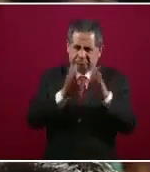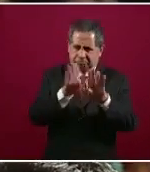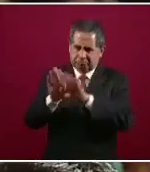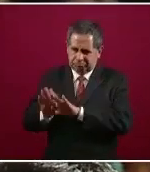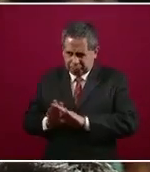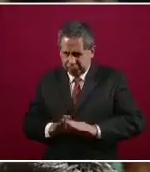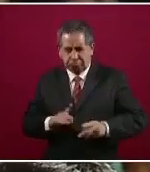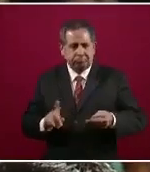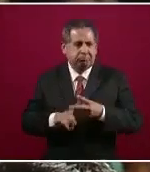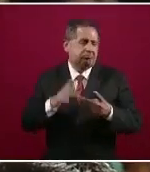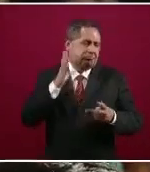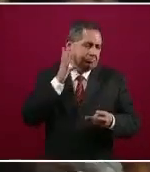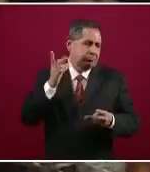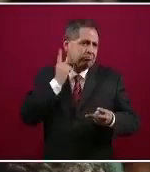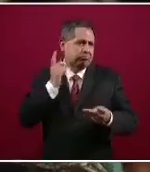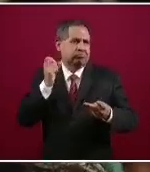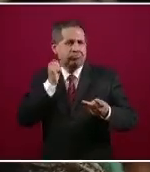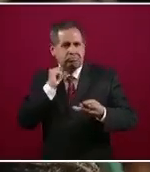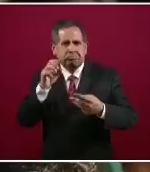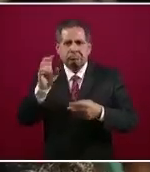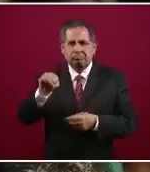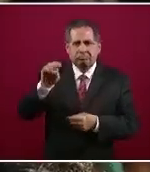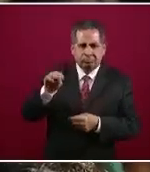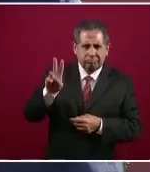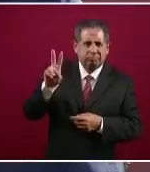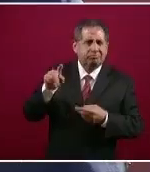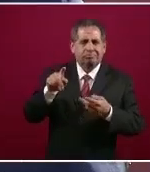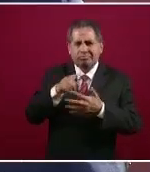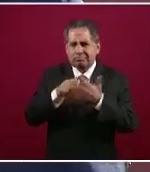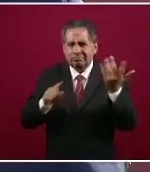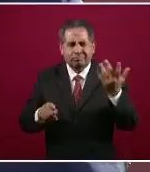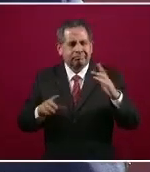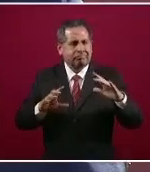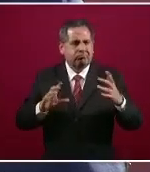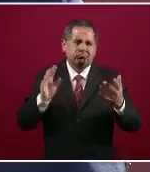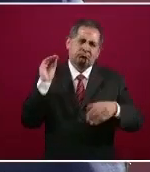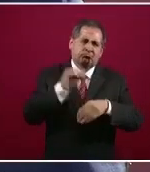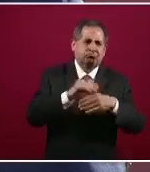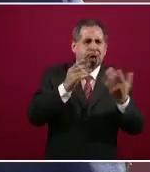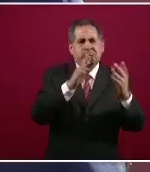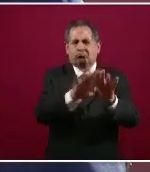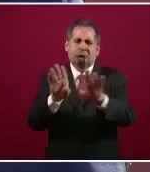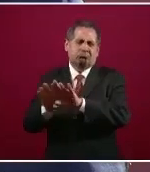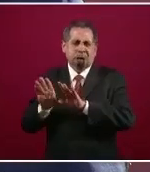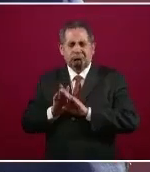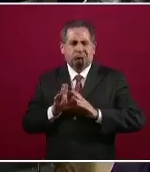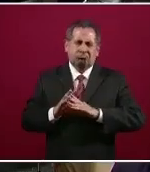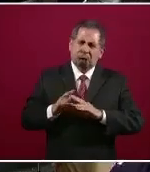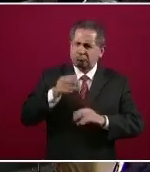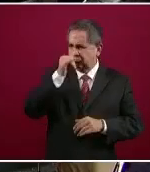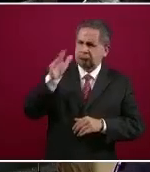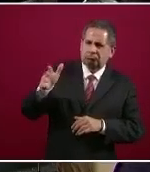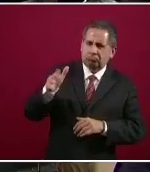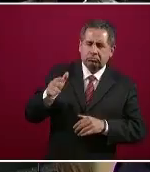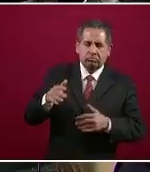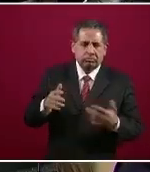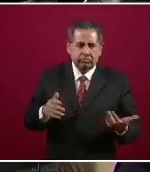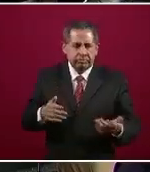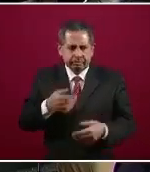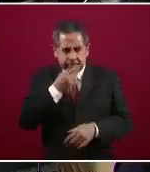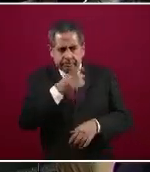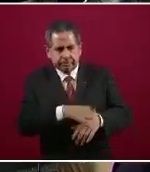de Diputados, senadores, la Bolsa Mexicana de Valores y la misma SADER. Saber pues qué mensaje le envía a ellos. Pues